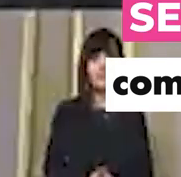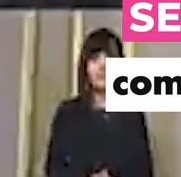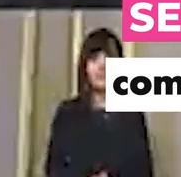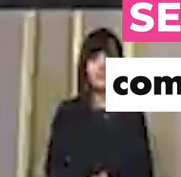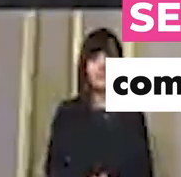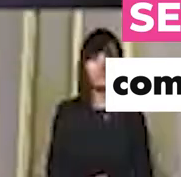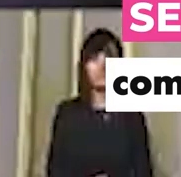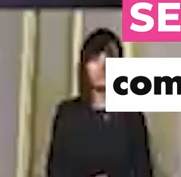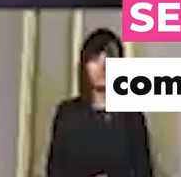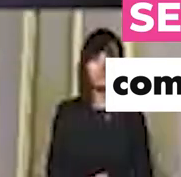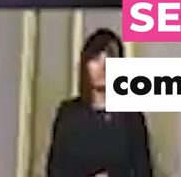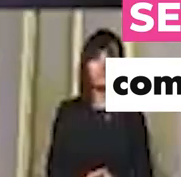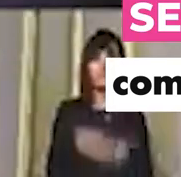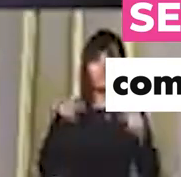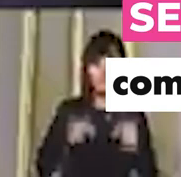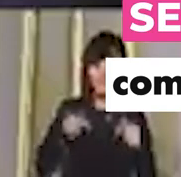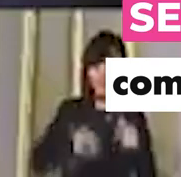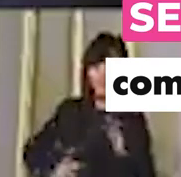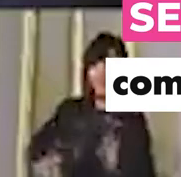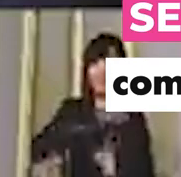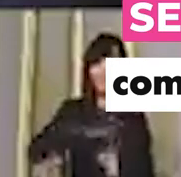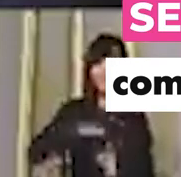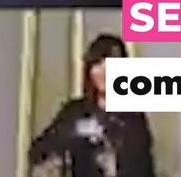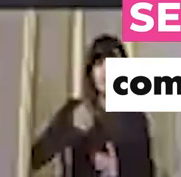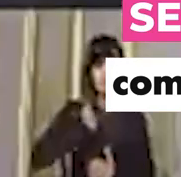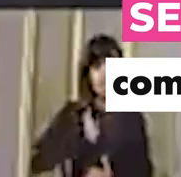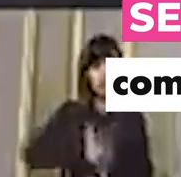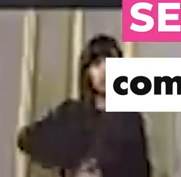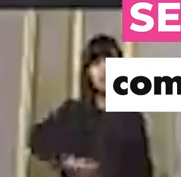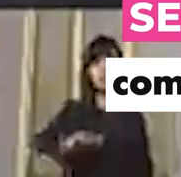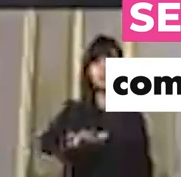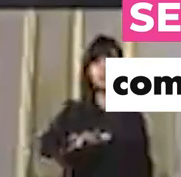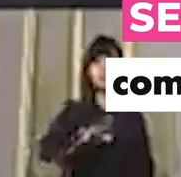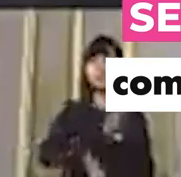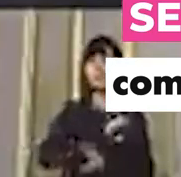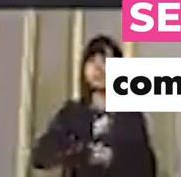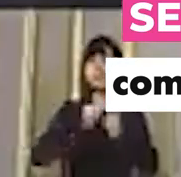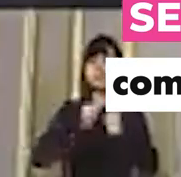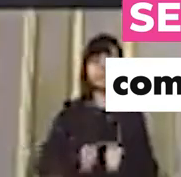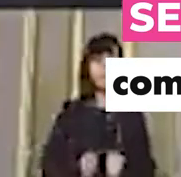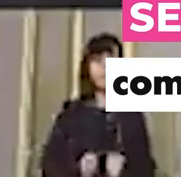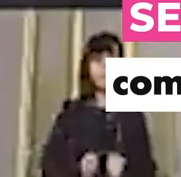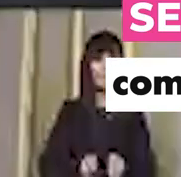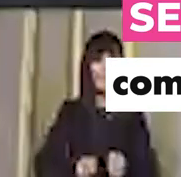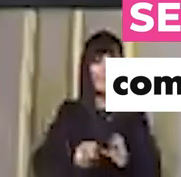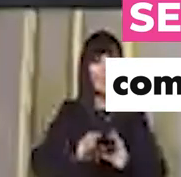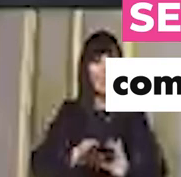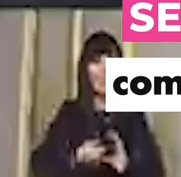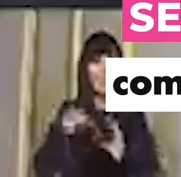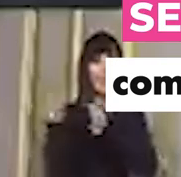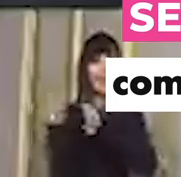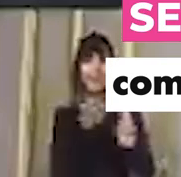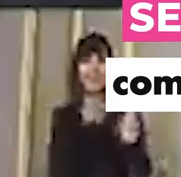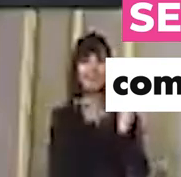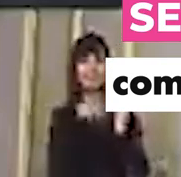Sergio Salomón Céspedes Peregrina, quien se desempeñaba como presidente del Poder Legislativo poblano, como el gobernador